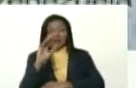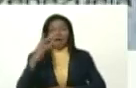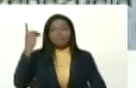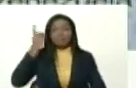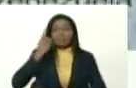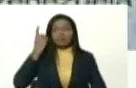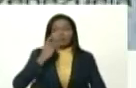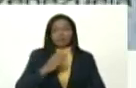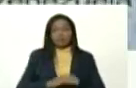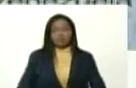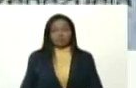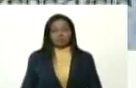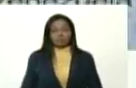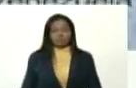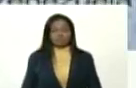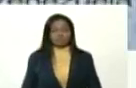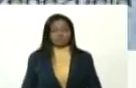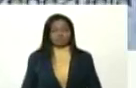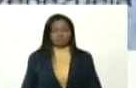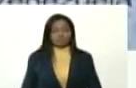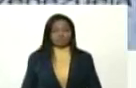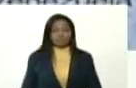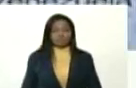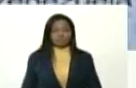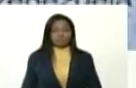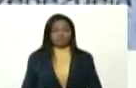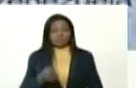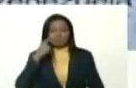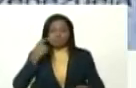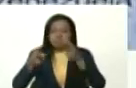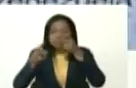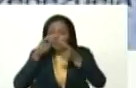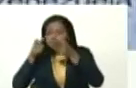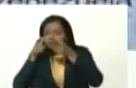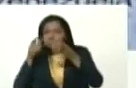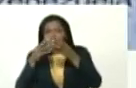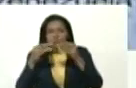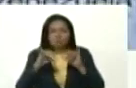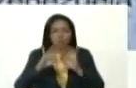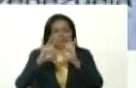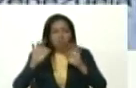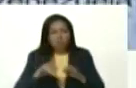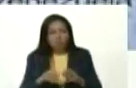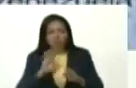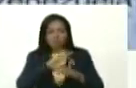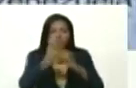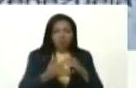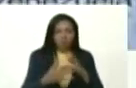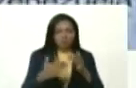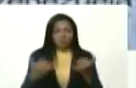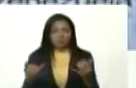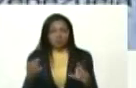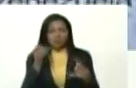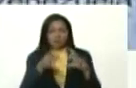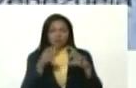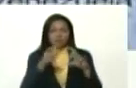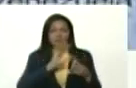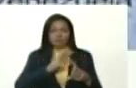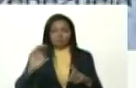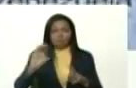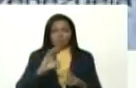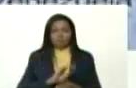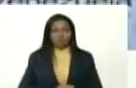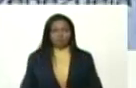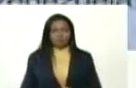Vivas, precisamente chequeando el funcionamiento de los programas del carné de la patria en